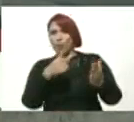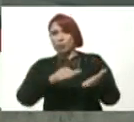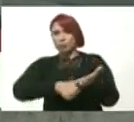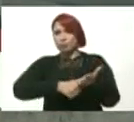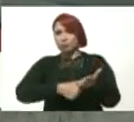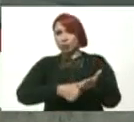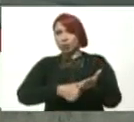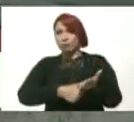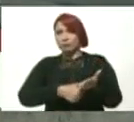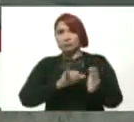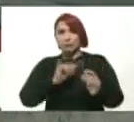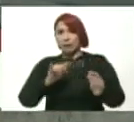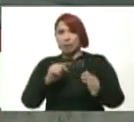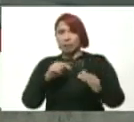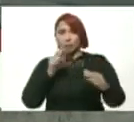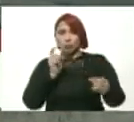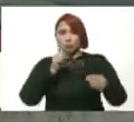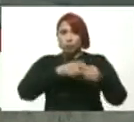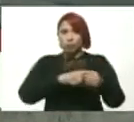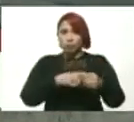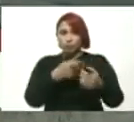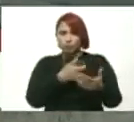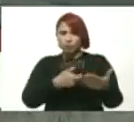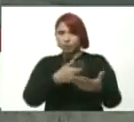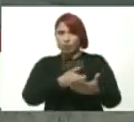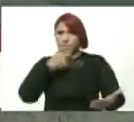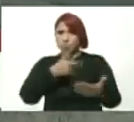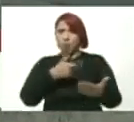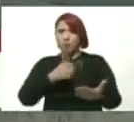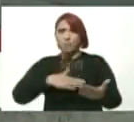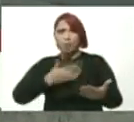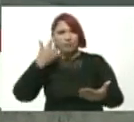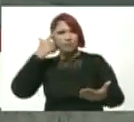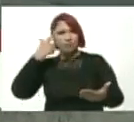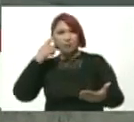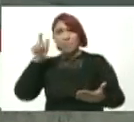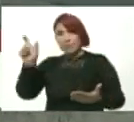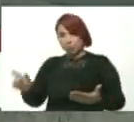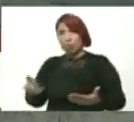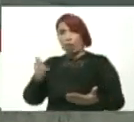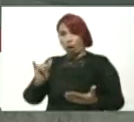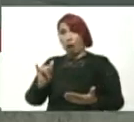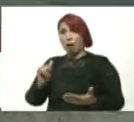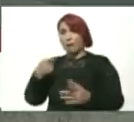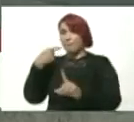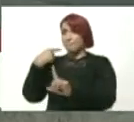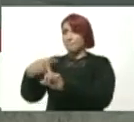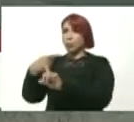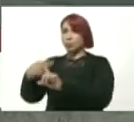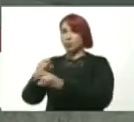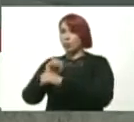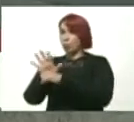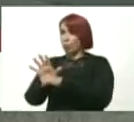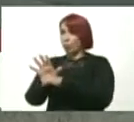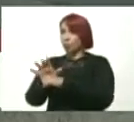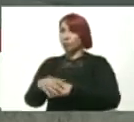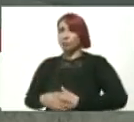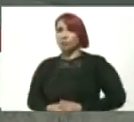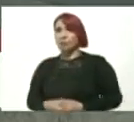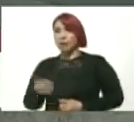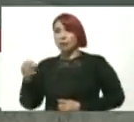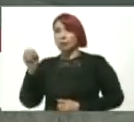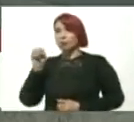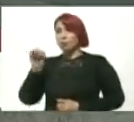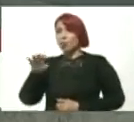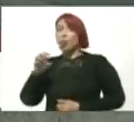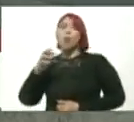que lo incorpora al teléfono o lee el QR, allí va a poder saber si la persona está positiva en COVID. Obviamente esa es la luz roja,